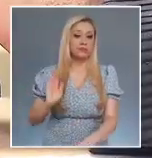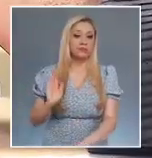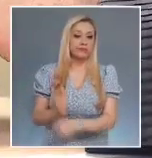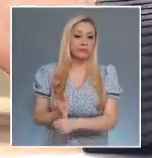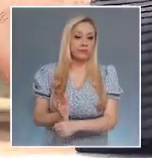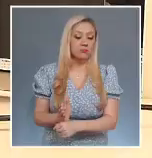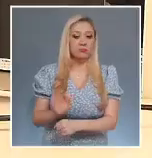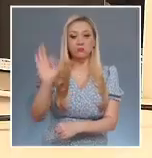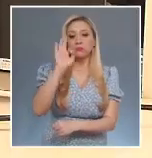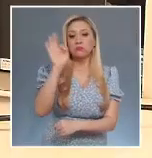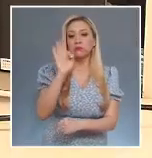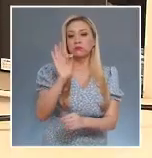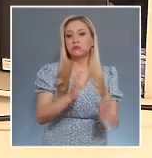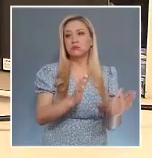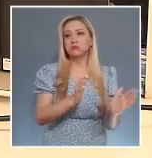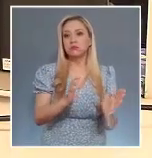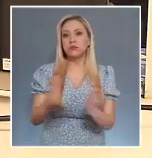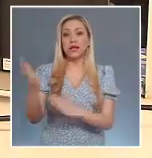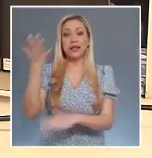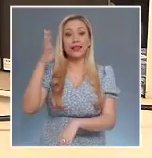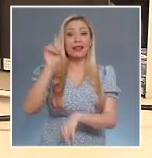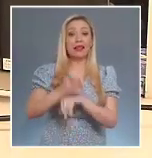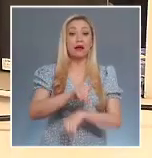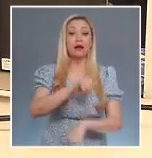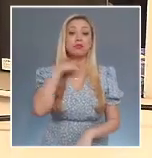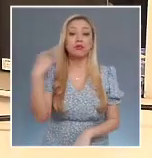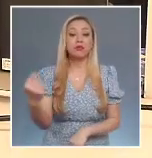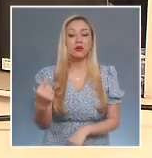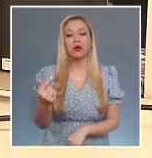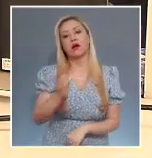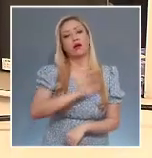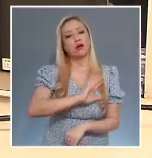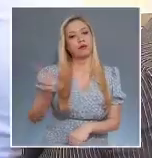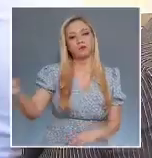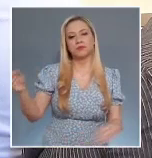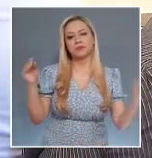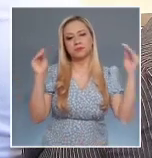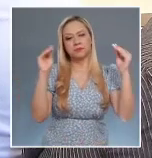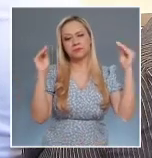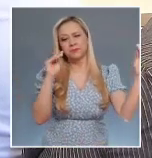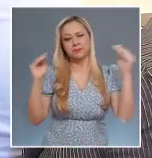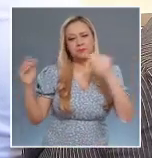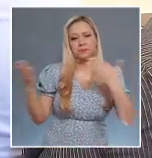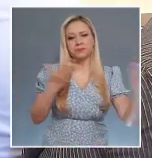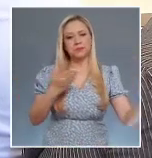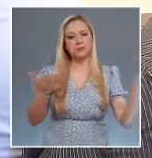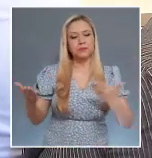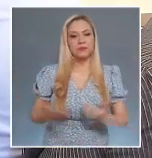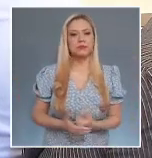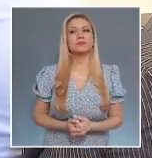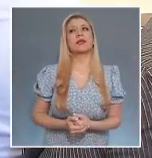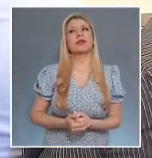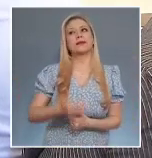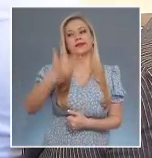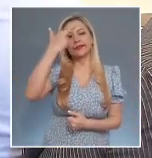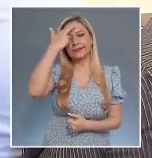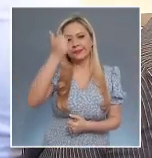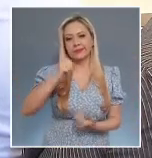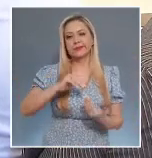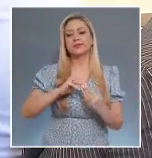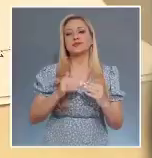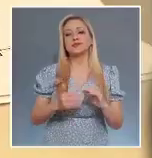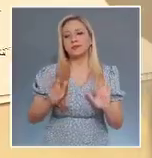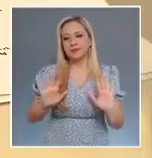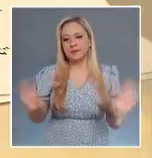vence el plazo de 10 días para que se presenten los alegatos respectivos Por ese motivo confirmó la sentencia